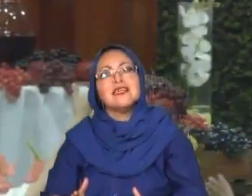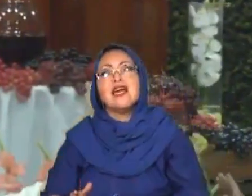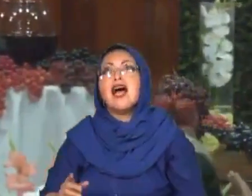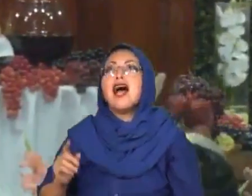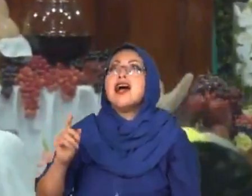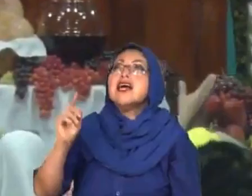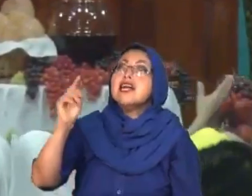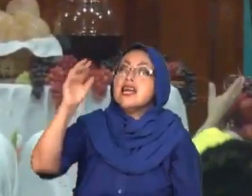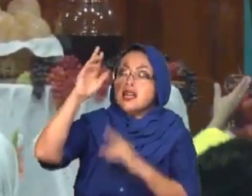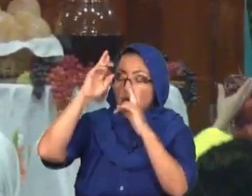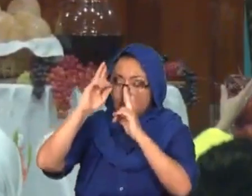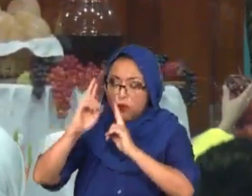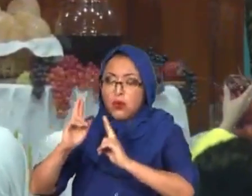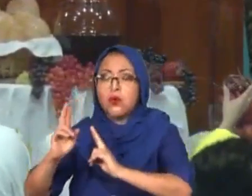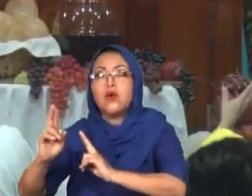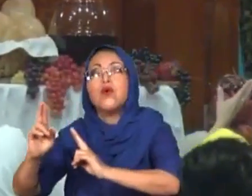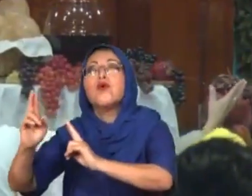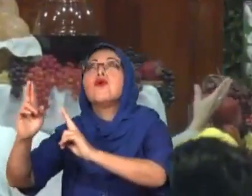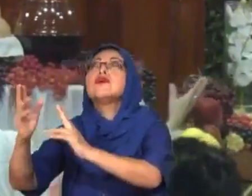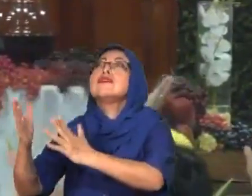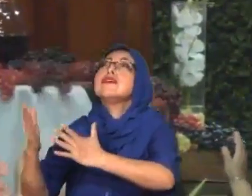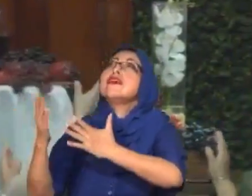a ti sea el